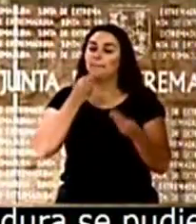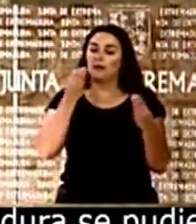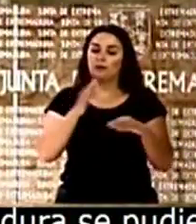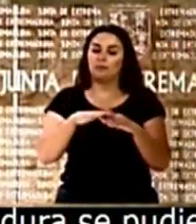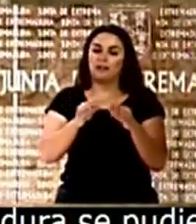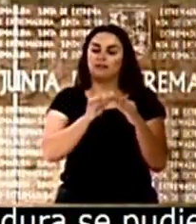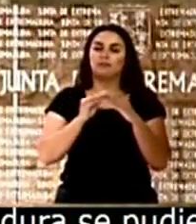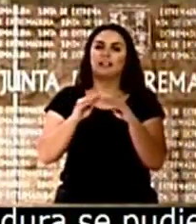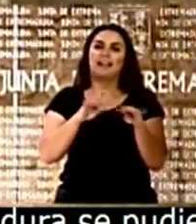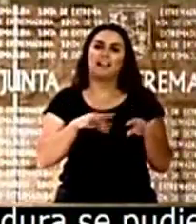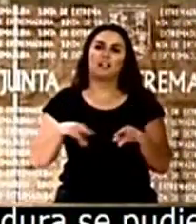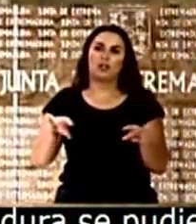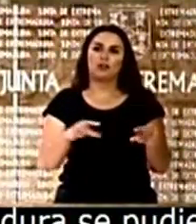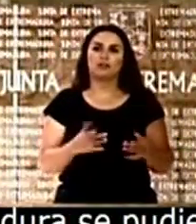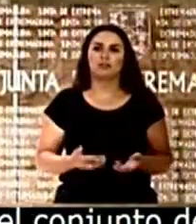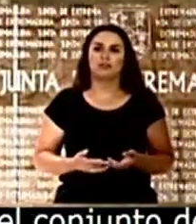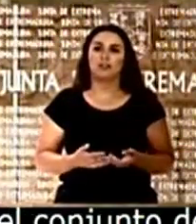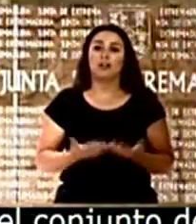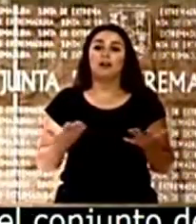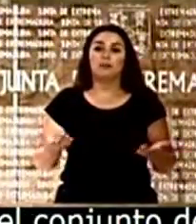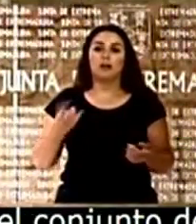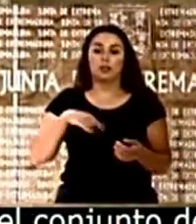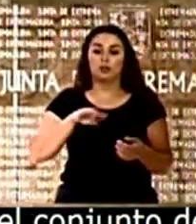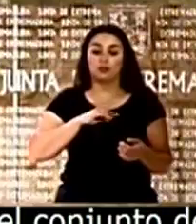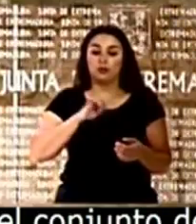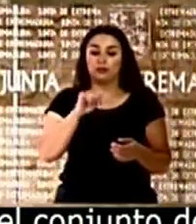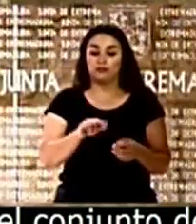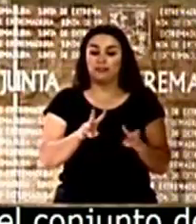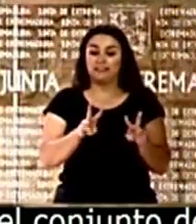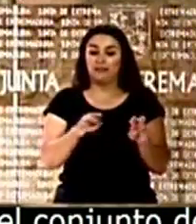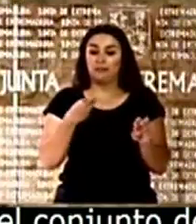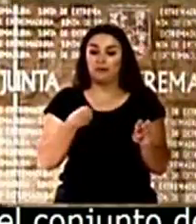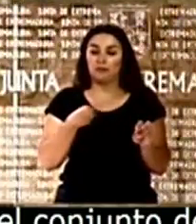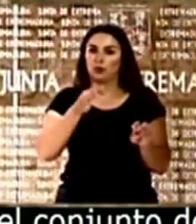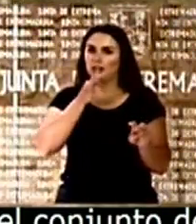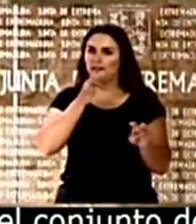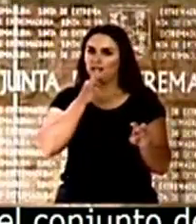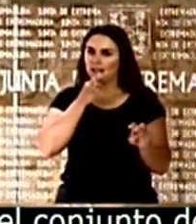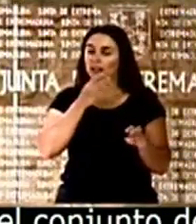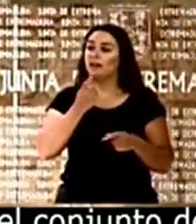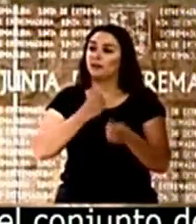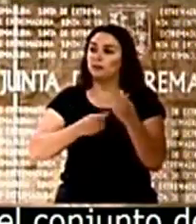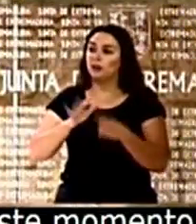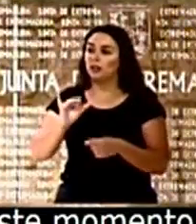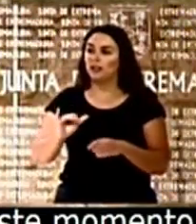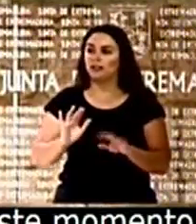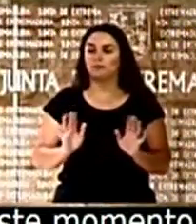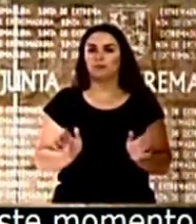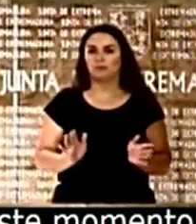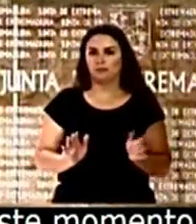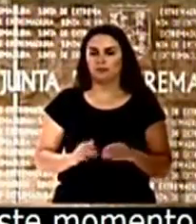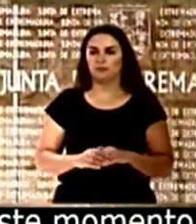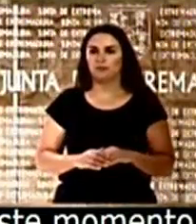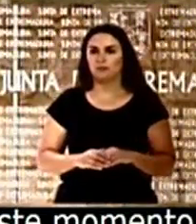de la región. Pero no estamos en ese capítulo en este momento, a pesar de la información